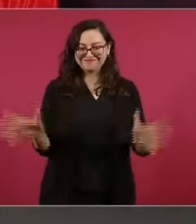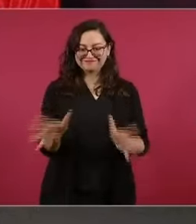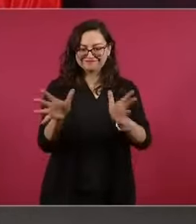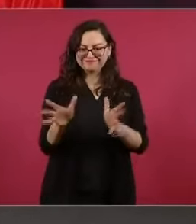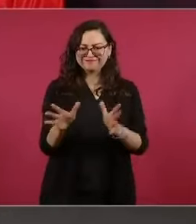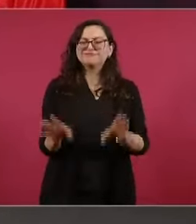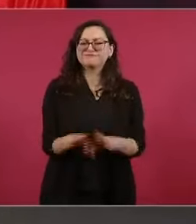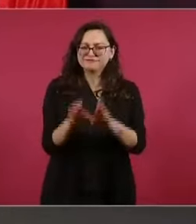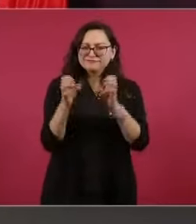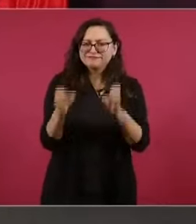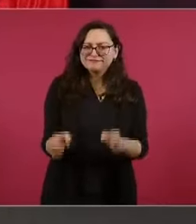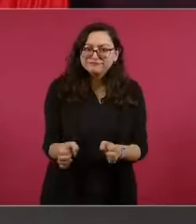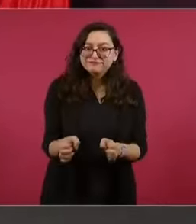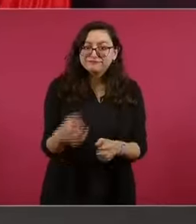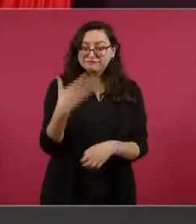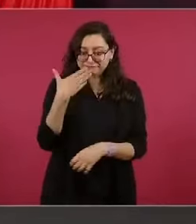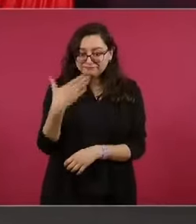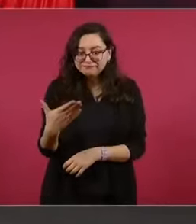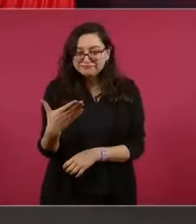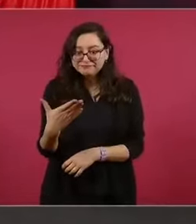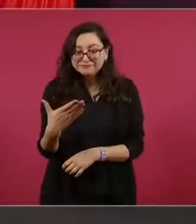Bueno, pues hoy